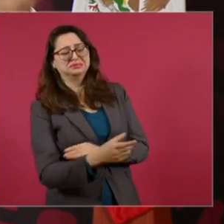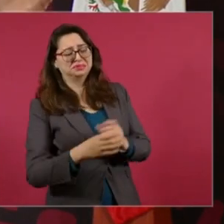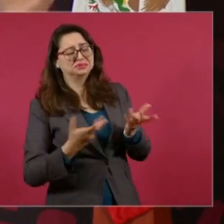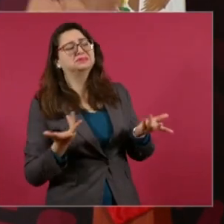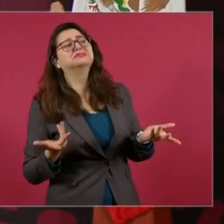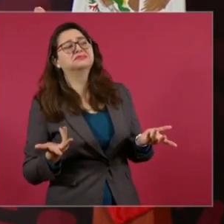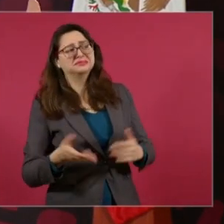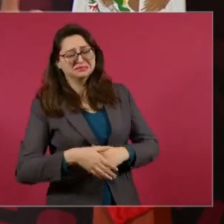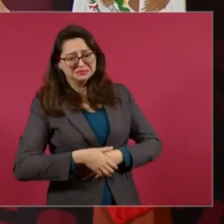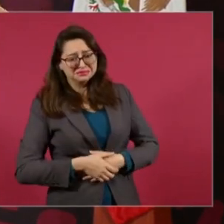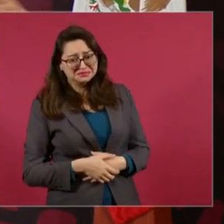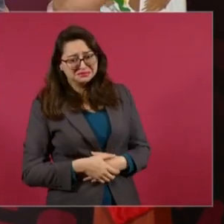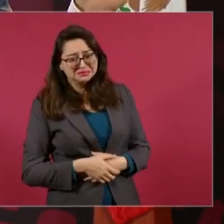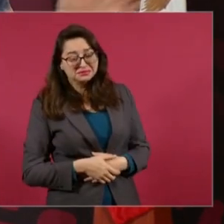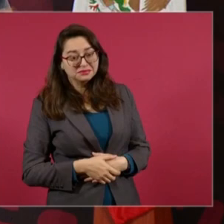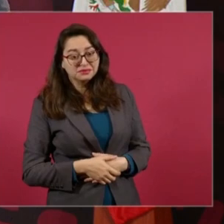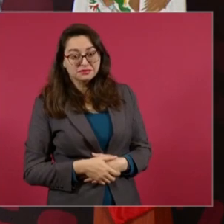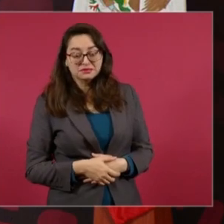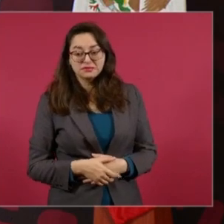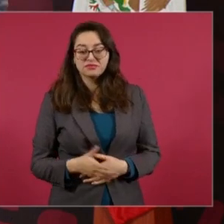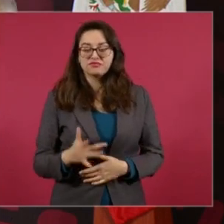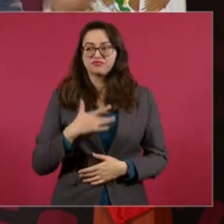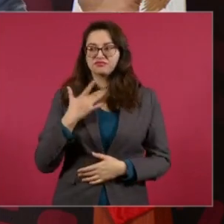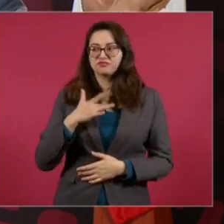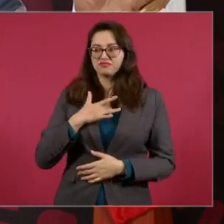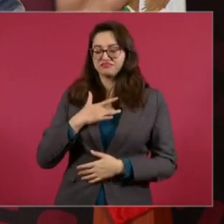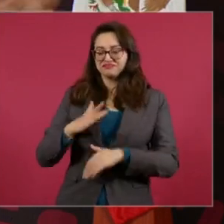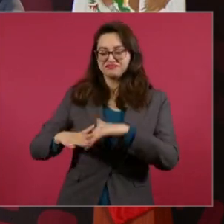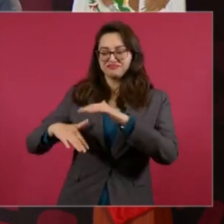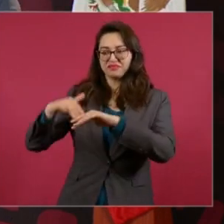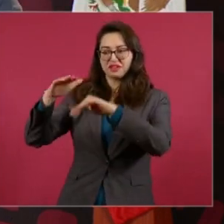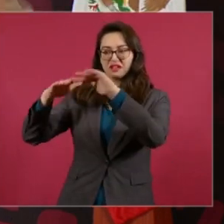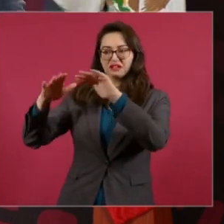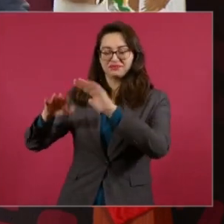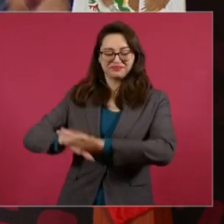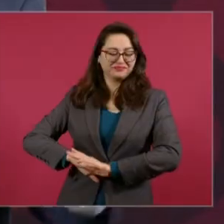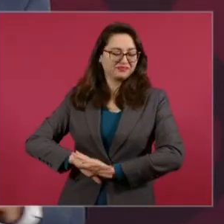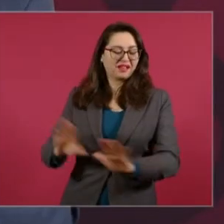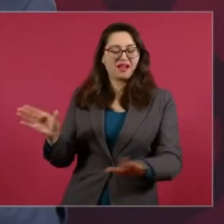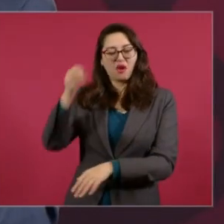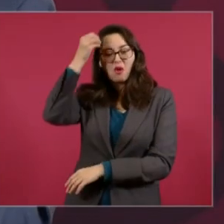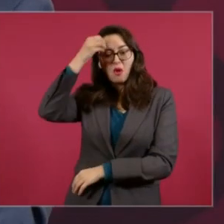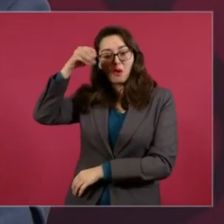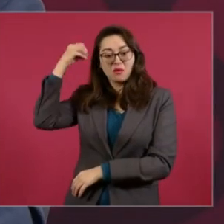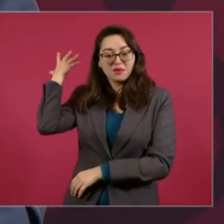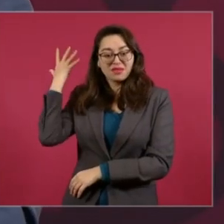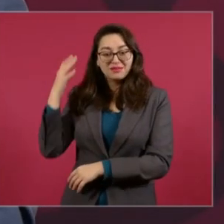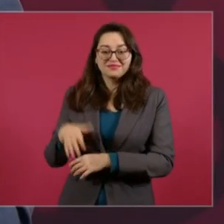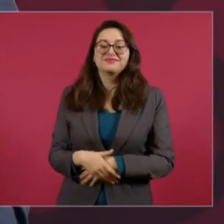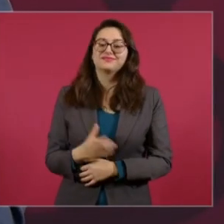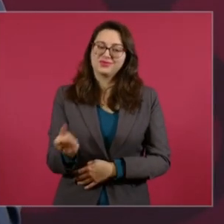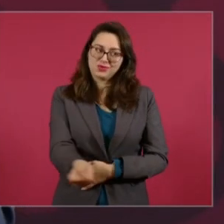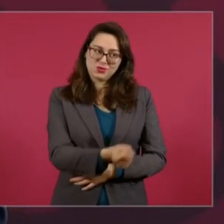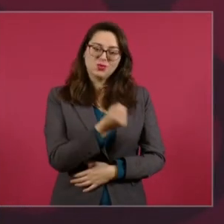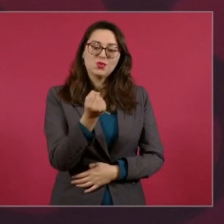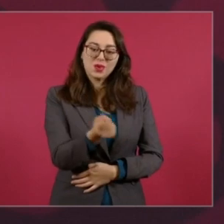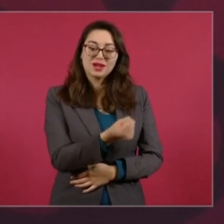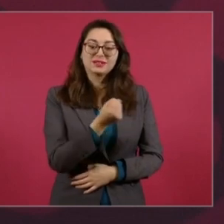Afortunadamente, a partir de ahí ya no volvió a tocar el tema del muro.